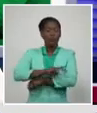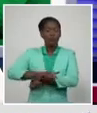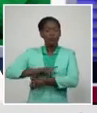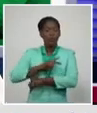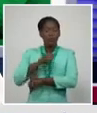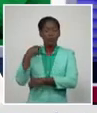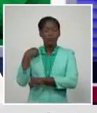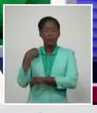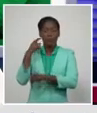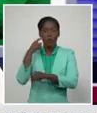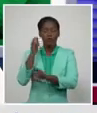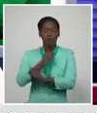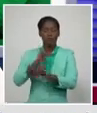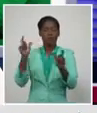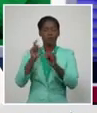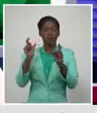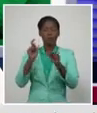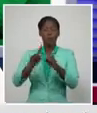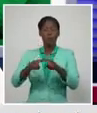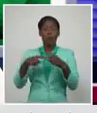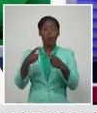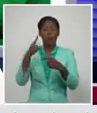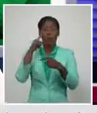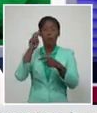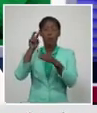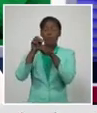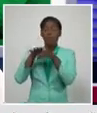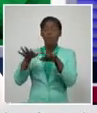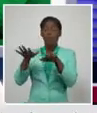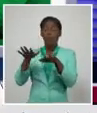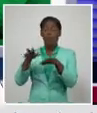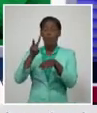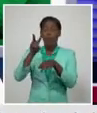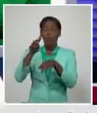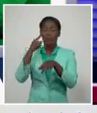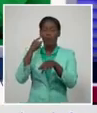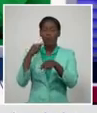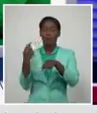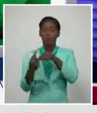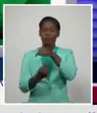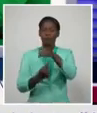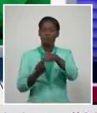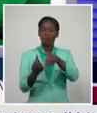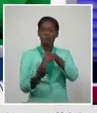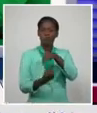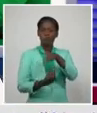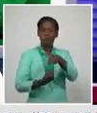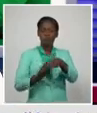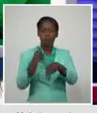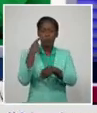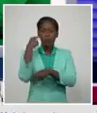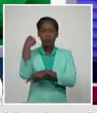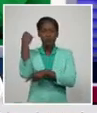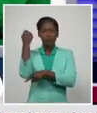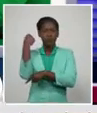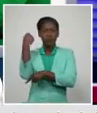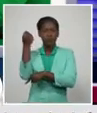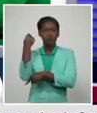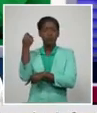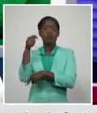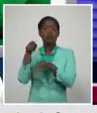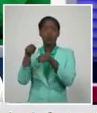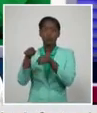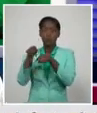todo parece indicar que las nuevas cepas o los cambios en la cepa que están